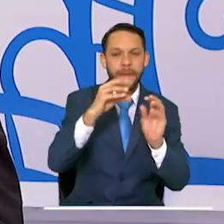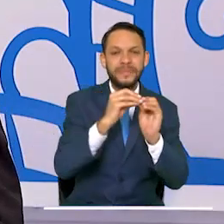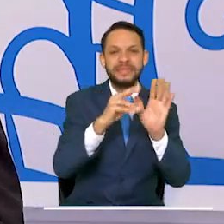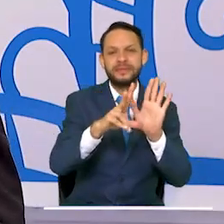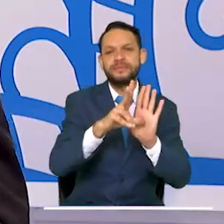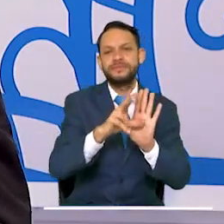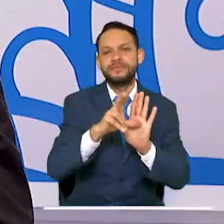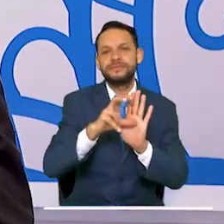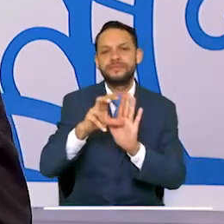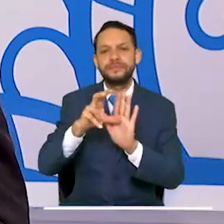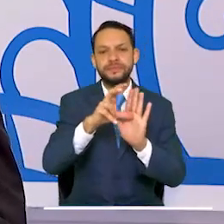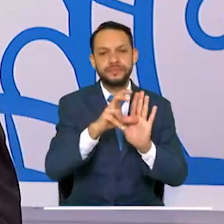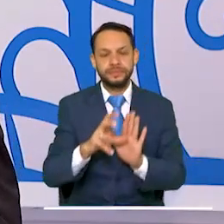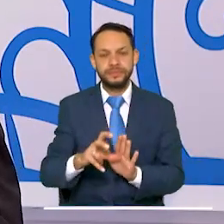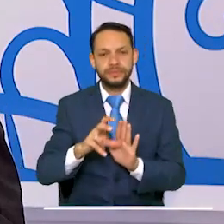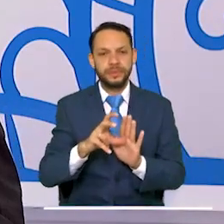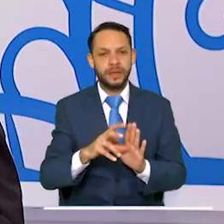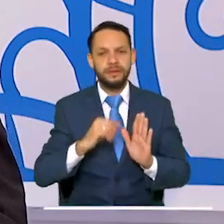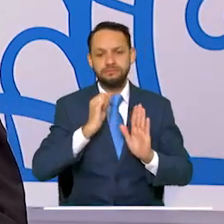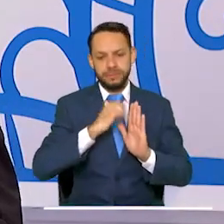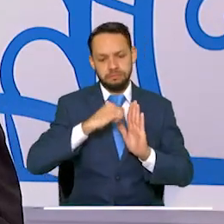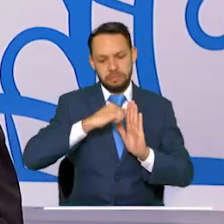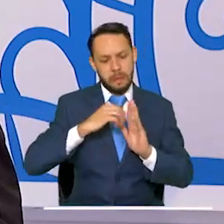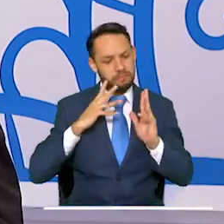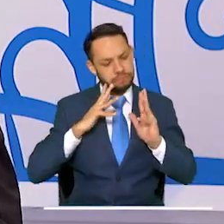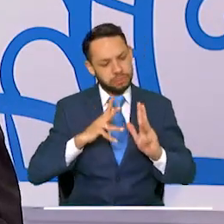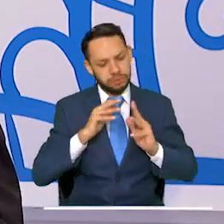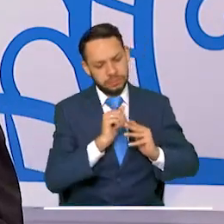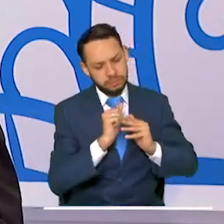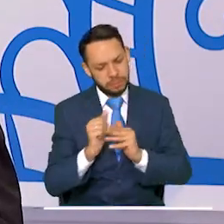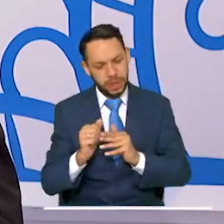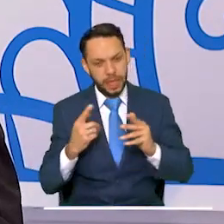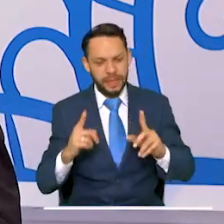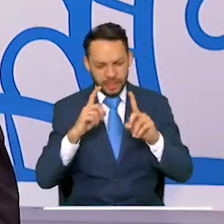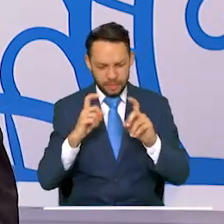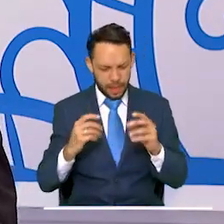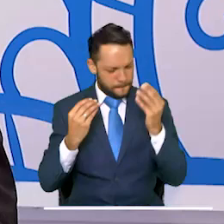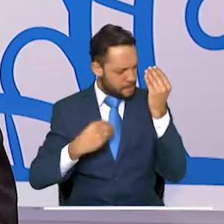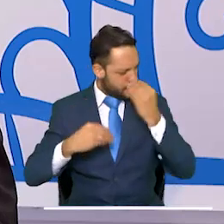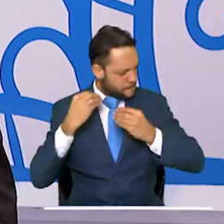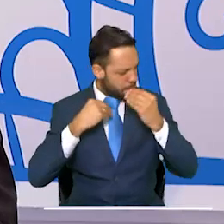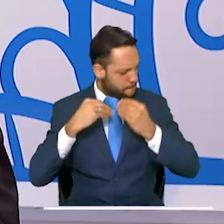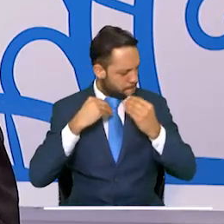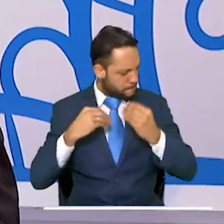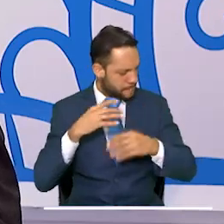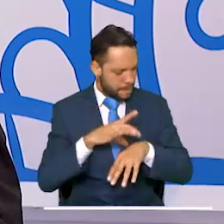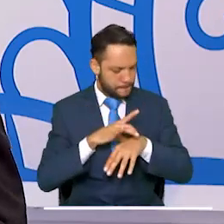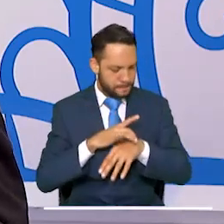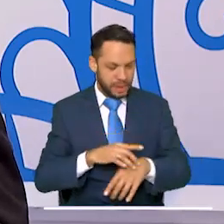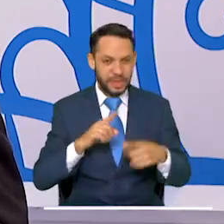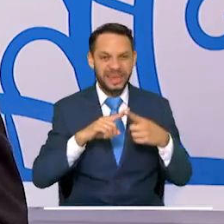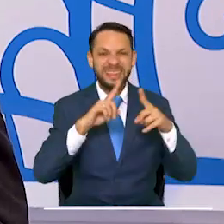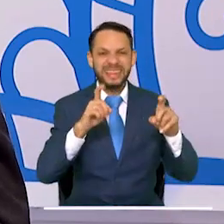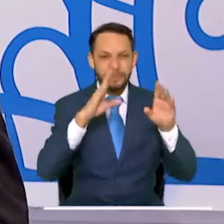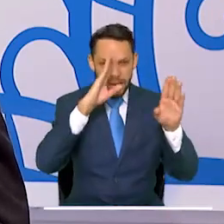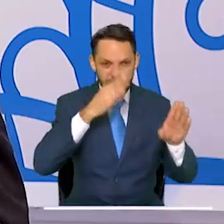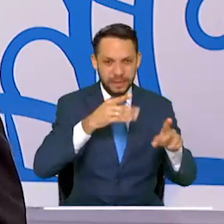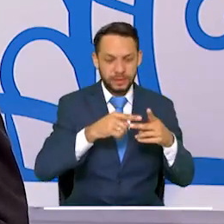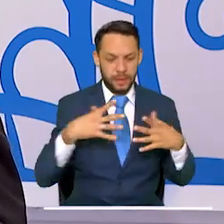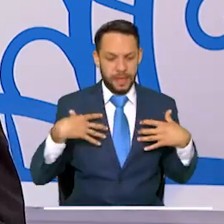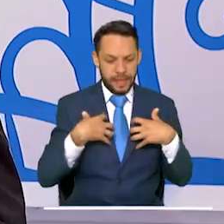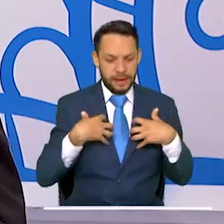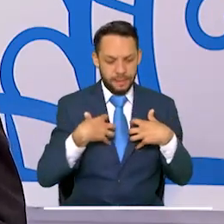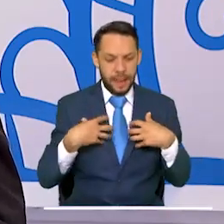tener unos temas ya pues desde la perspectiva médica veterinaria y médica